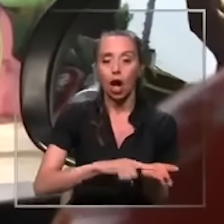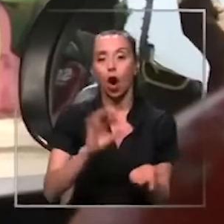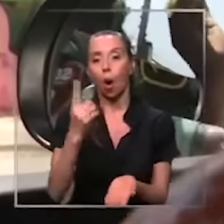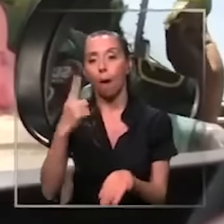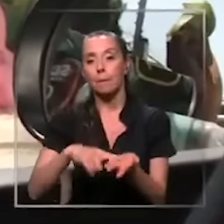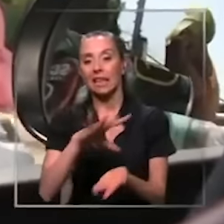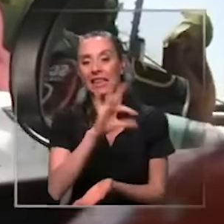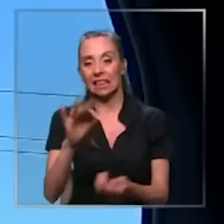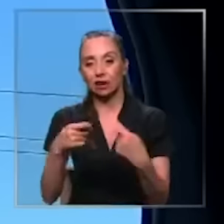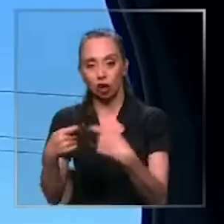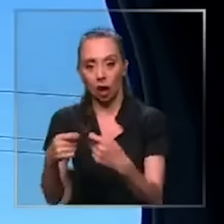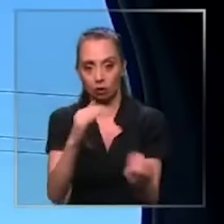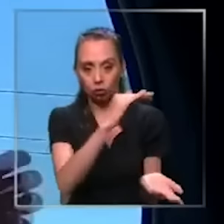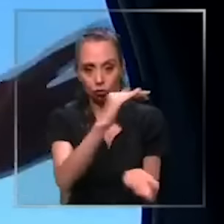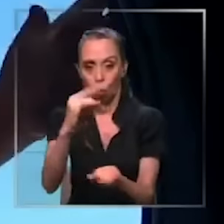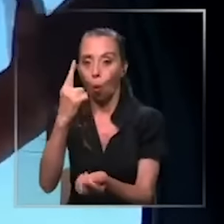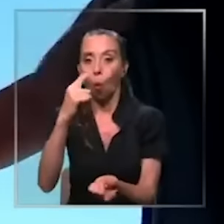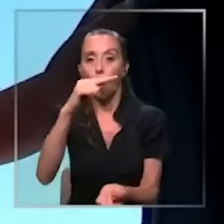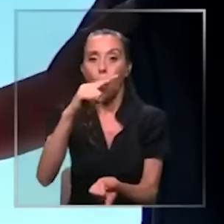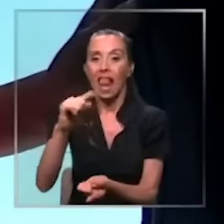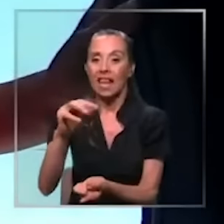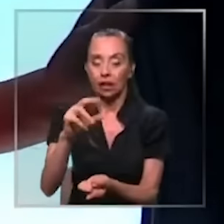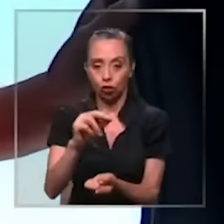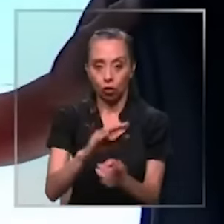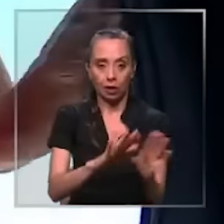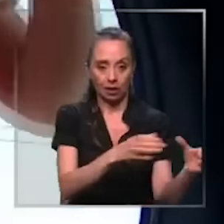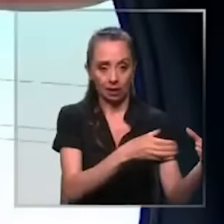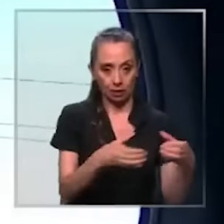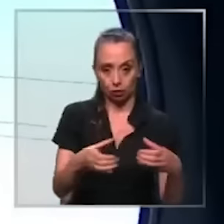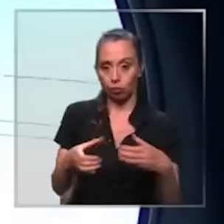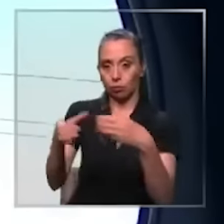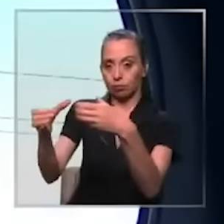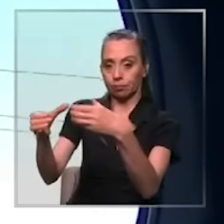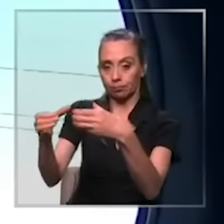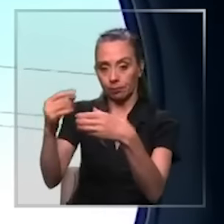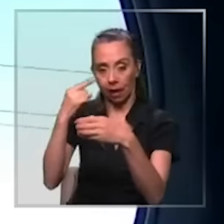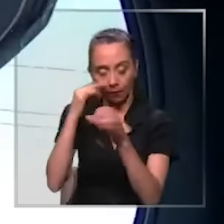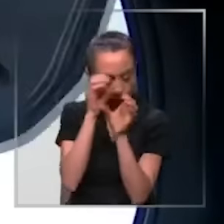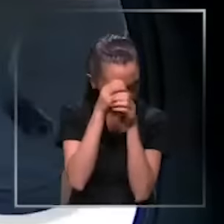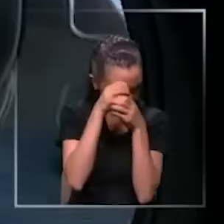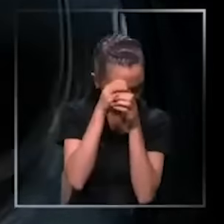de litro. Todo listo para llevar nuestras muestras al laboratorio.